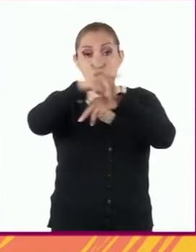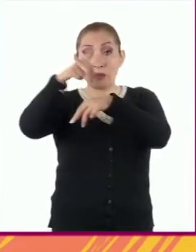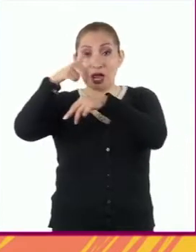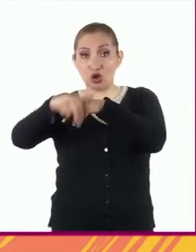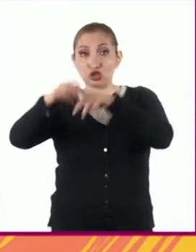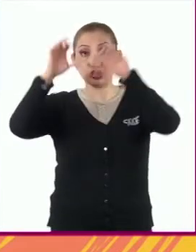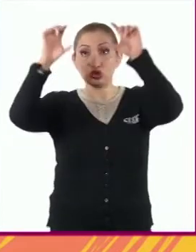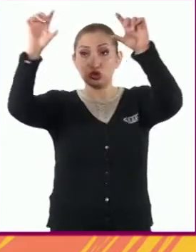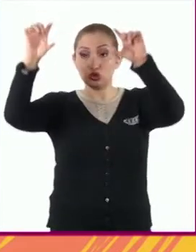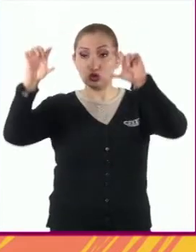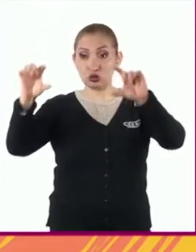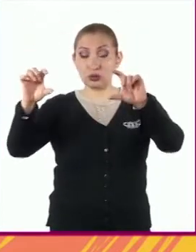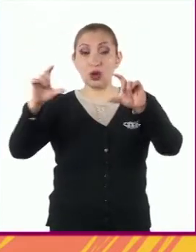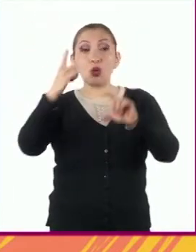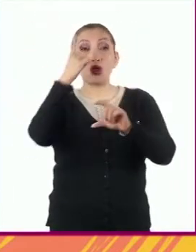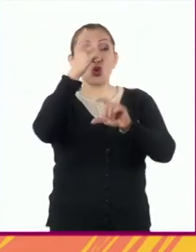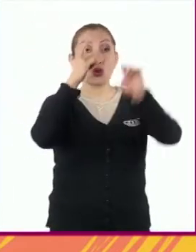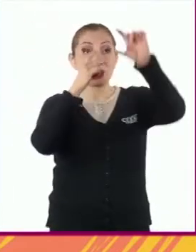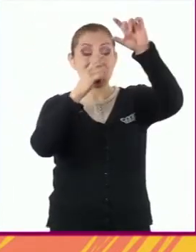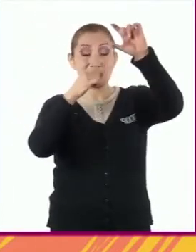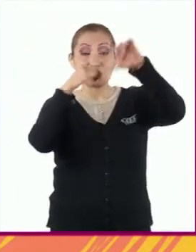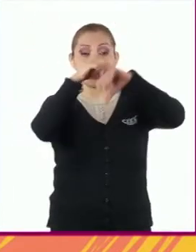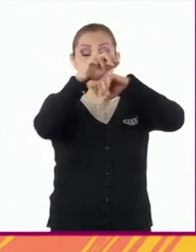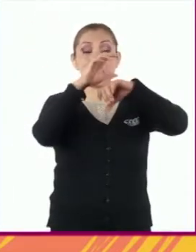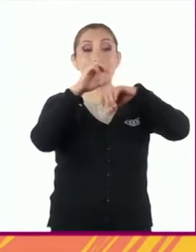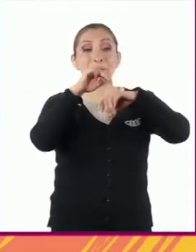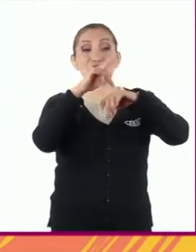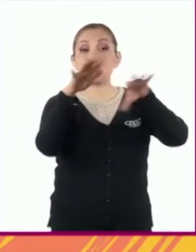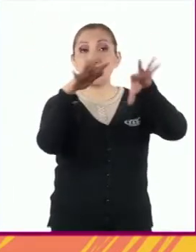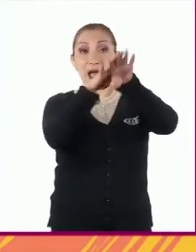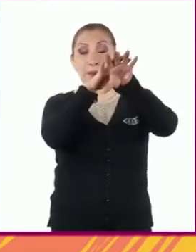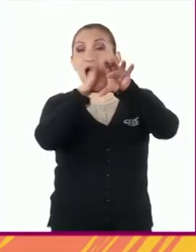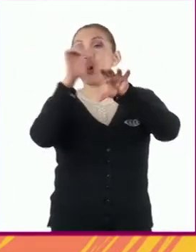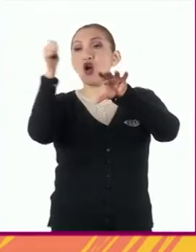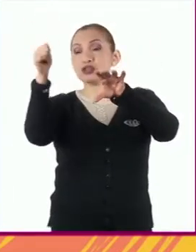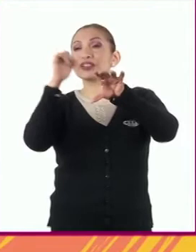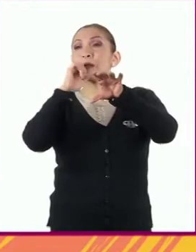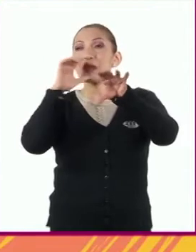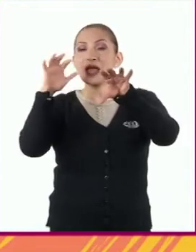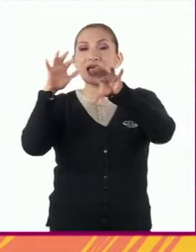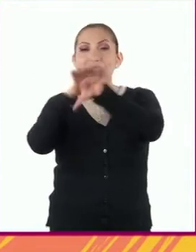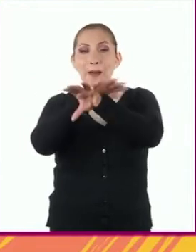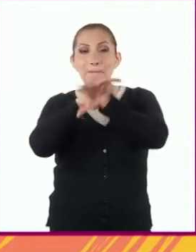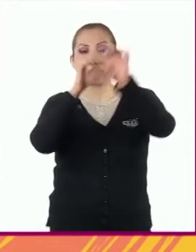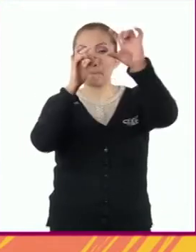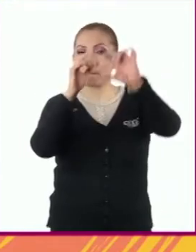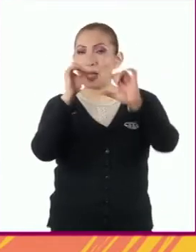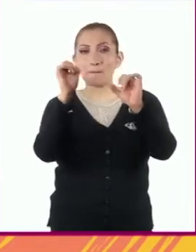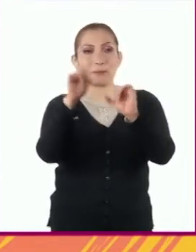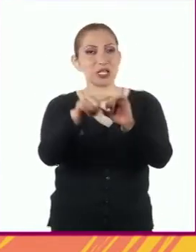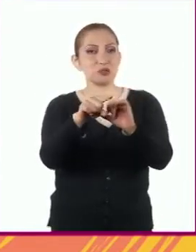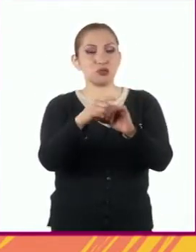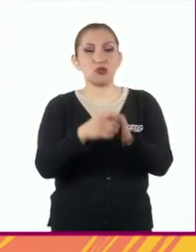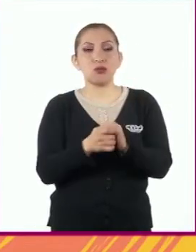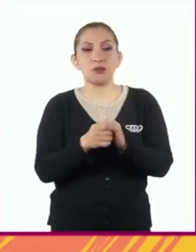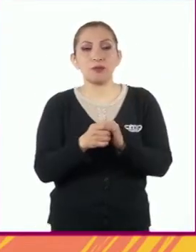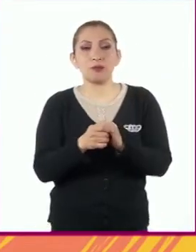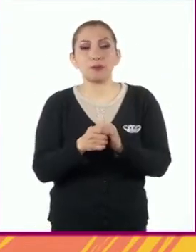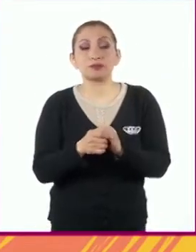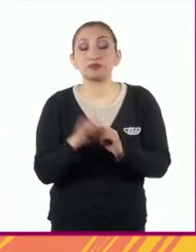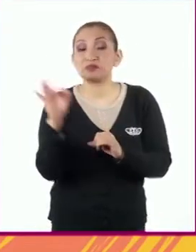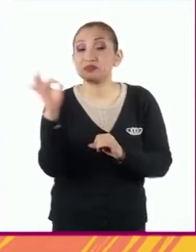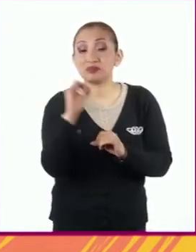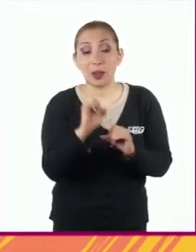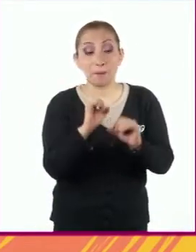cantidades. Cuando una de las magnitudes cambia, la otra se modifica en la misma proporción. Si